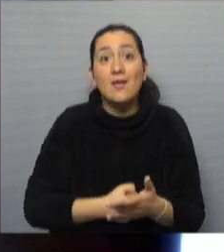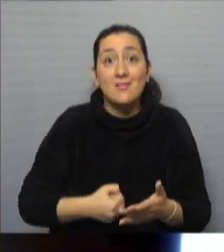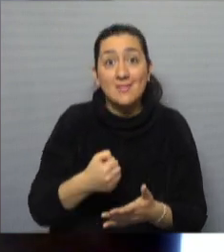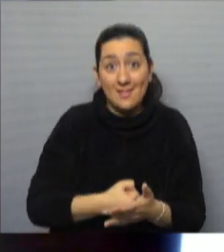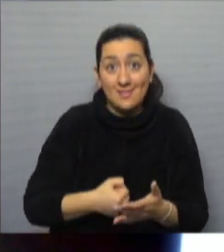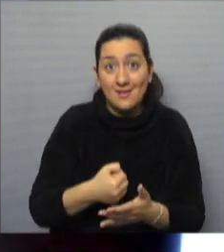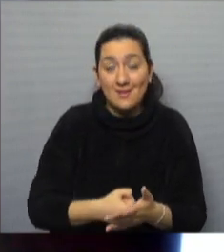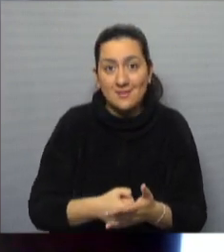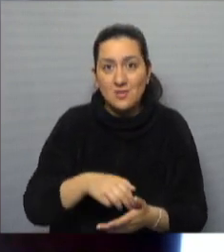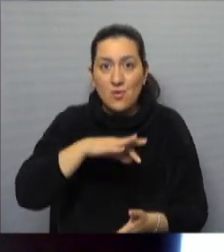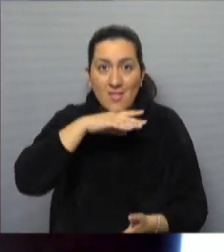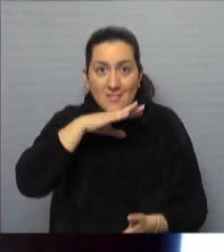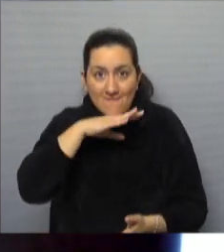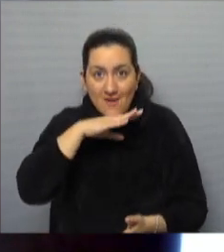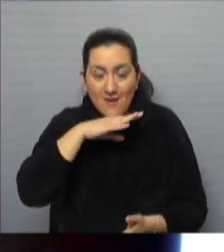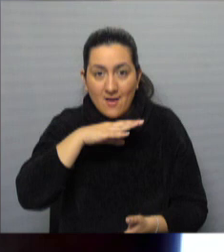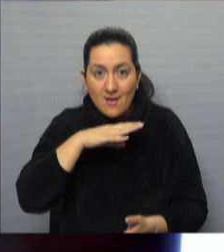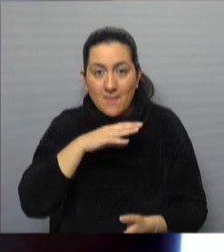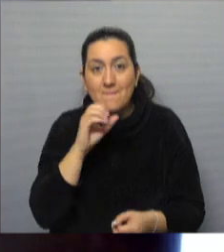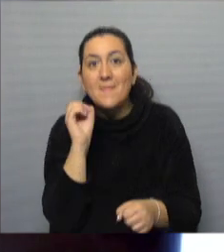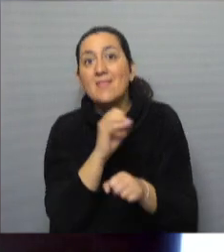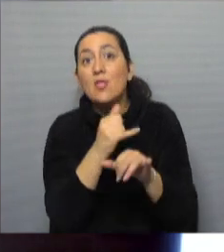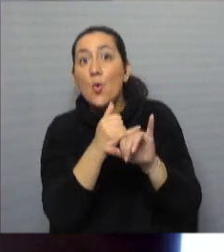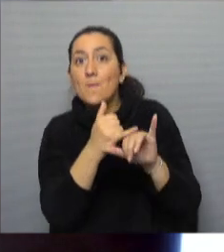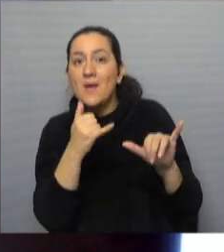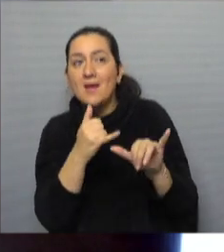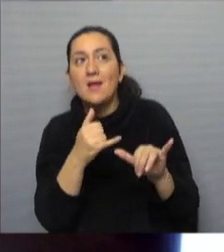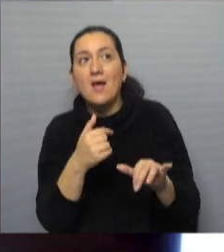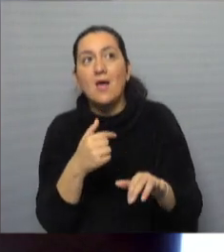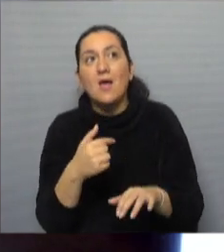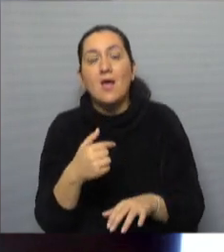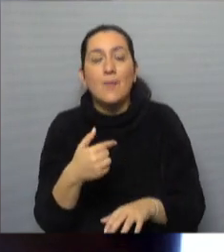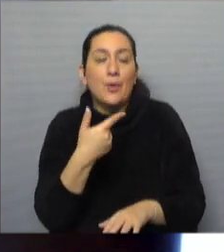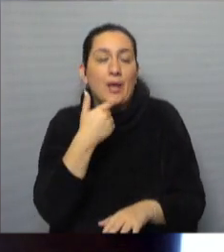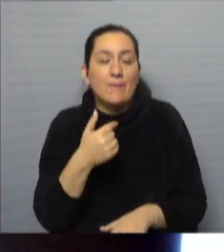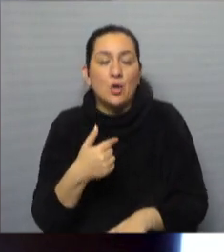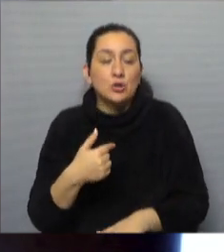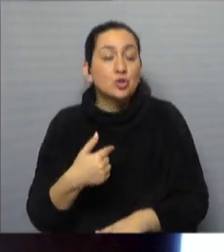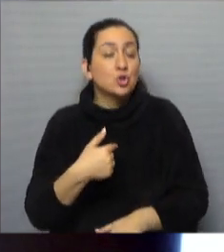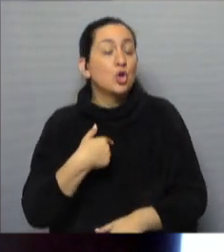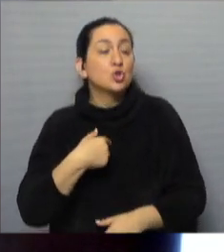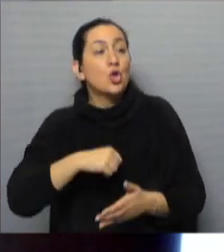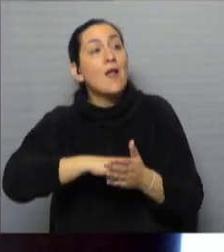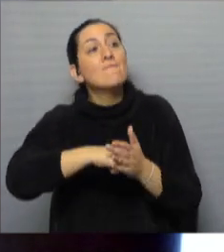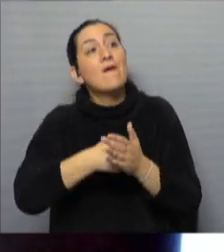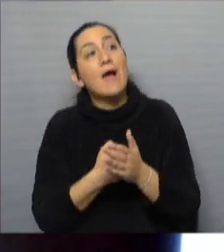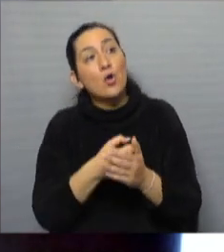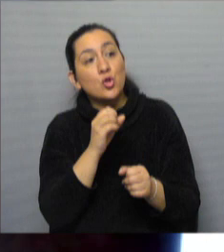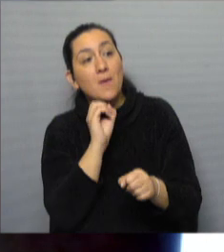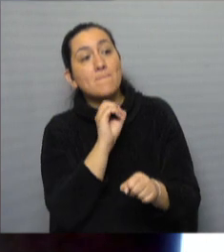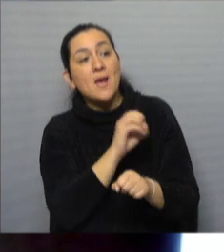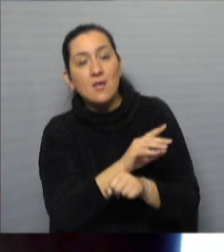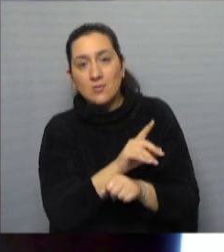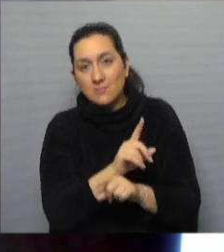es una estafa enviando correos para haciéndose pasar por determinada entidad o persona esté